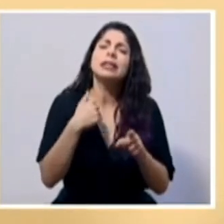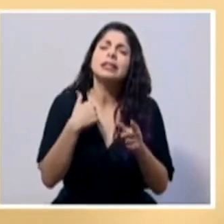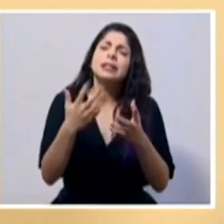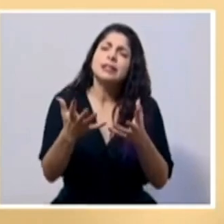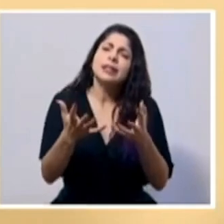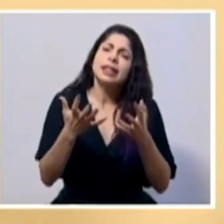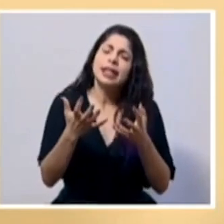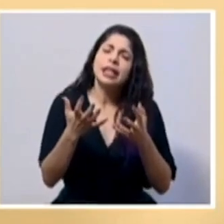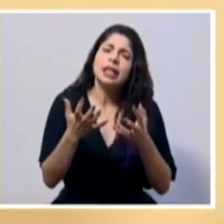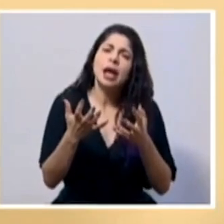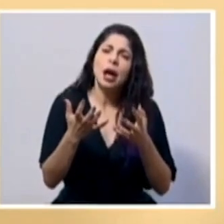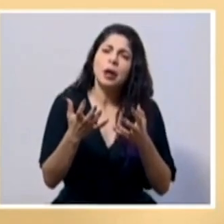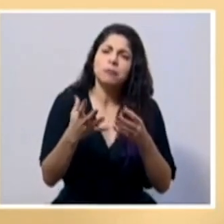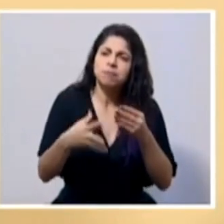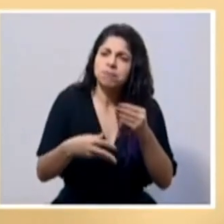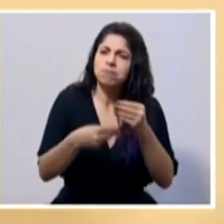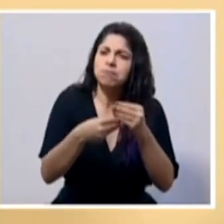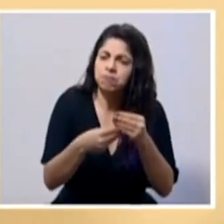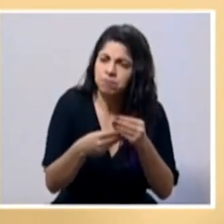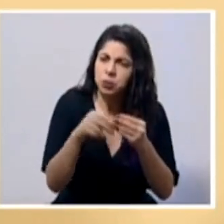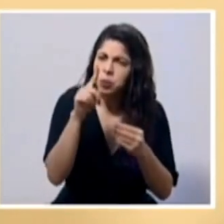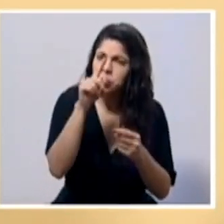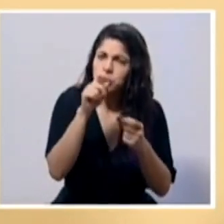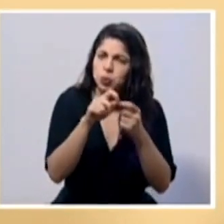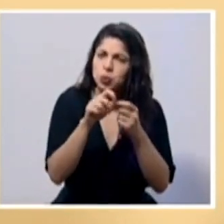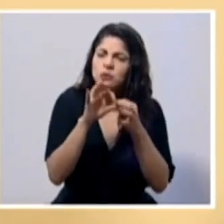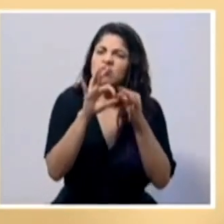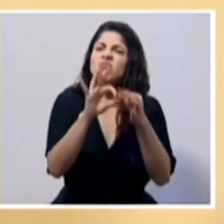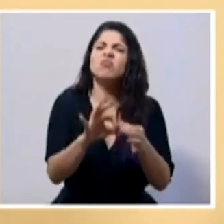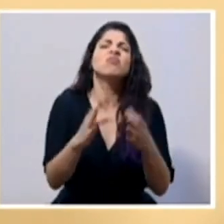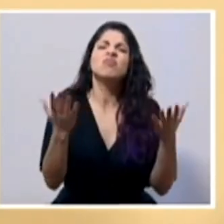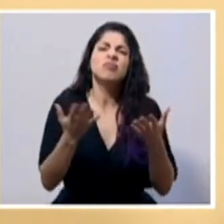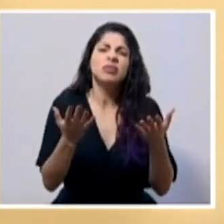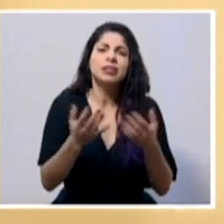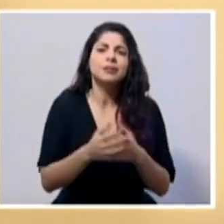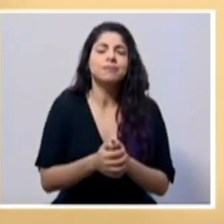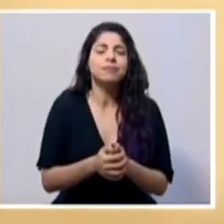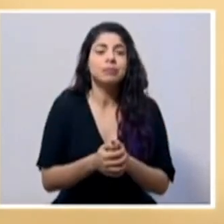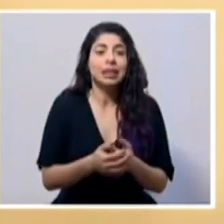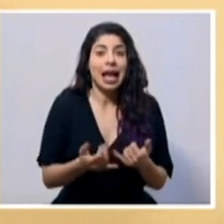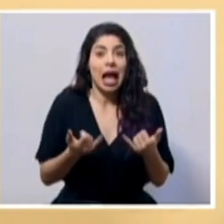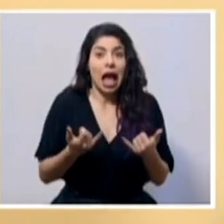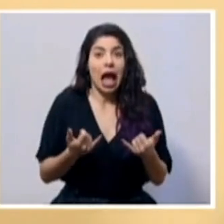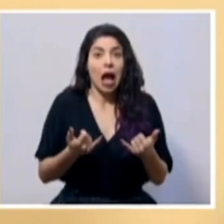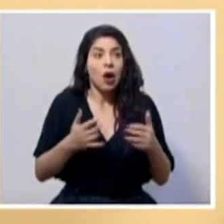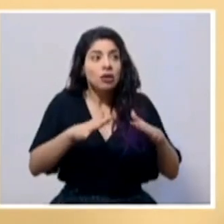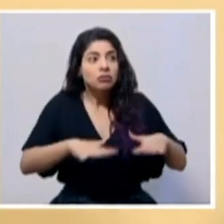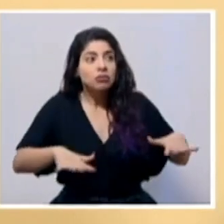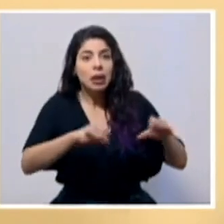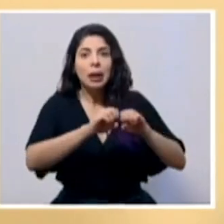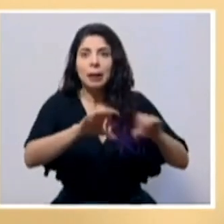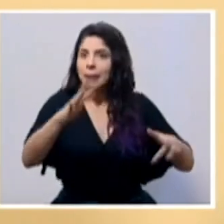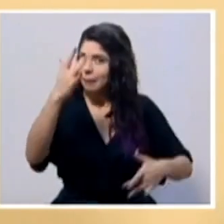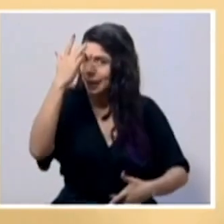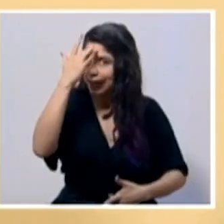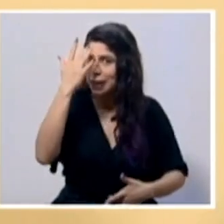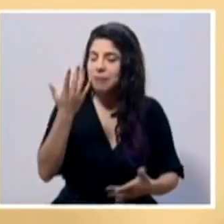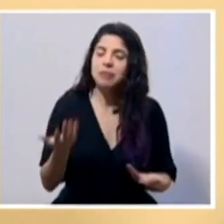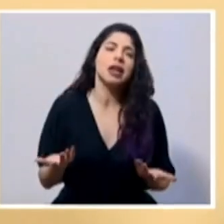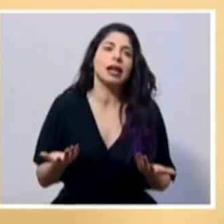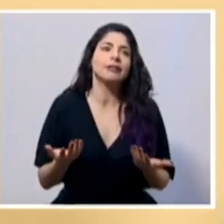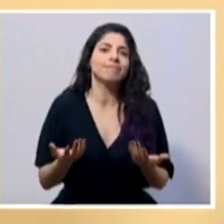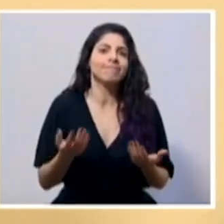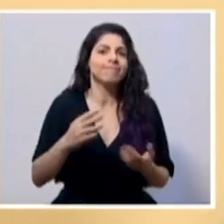aquí hacer una acotación con respecto a la importancia. Estamos en medio de una pandemia y claro que no tenemos